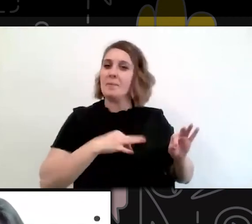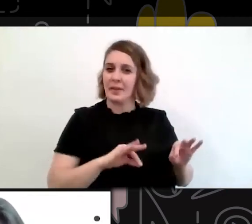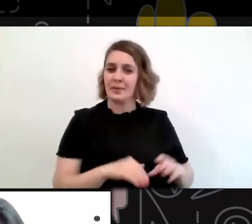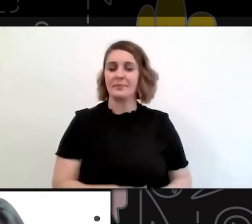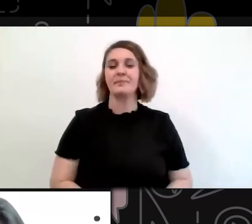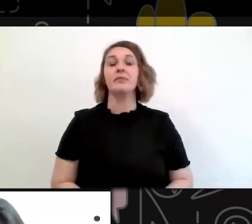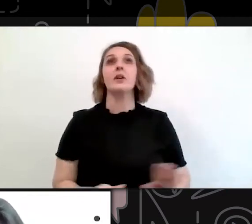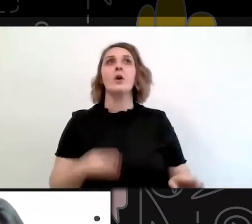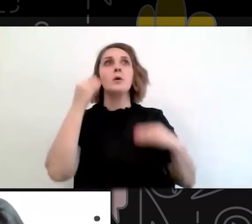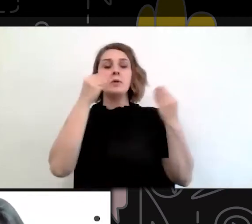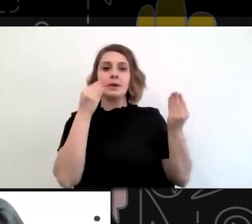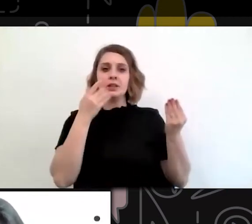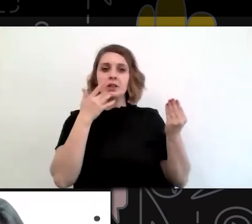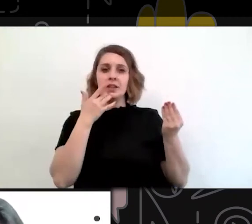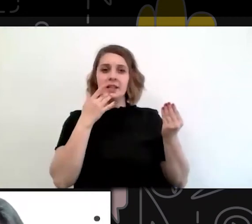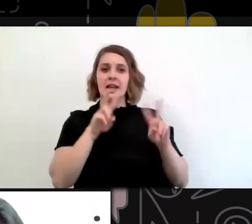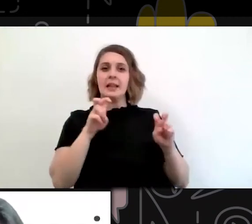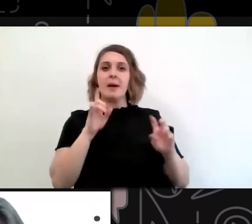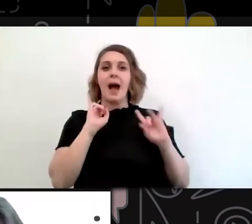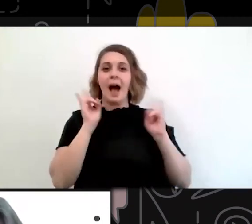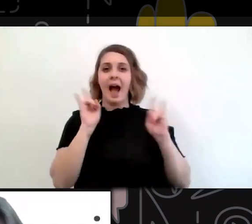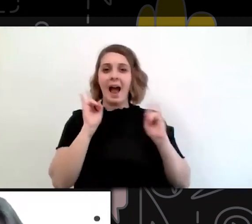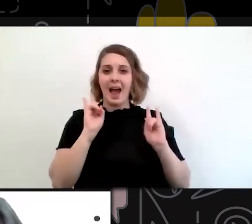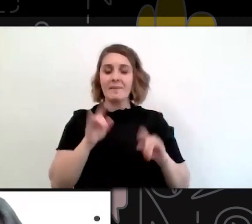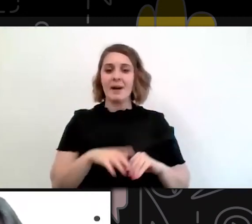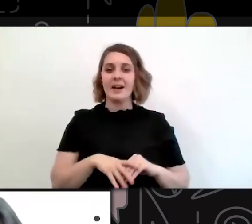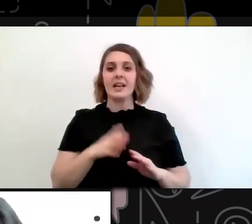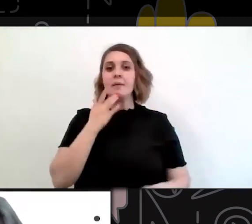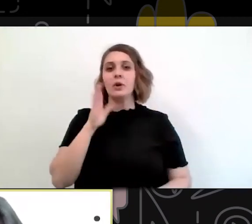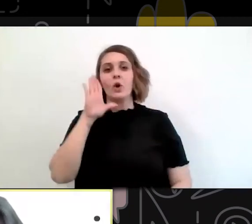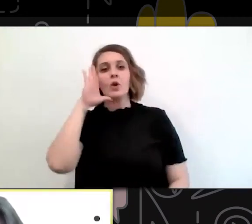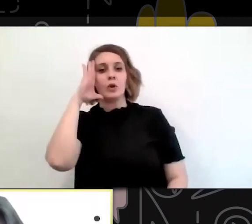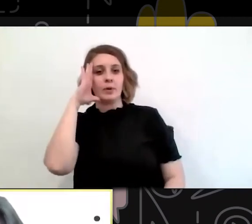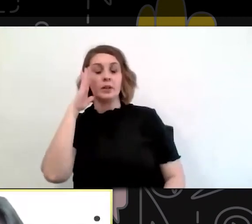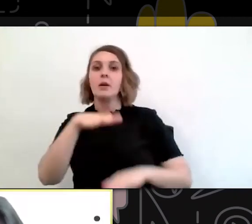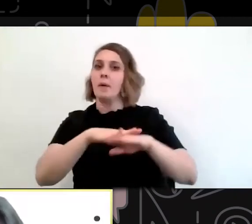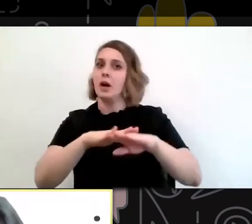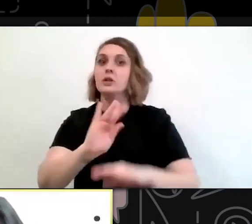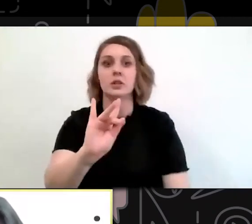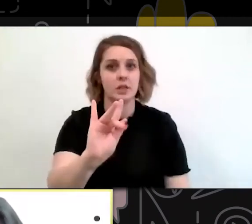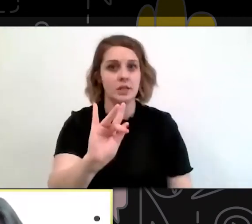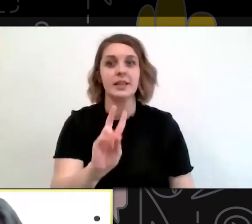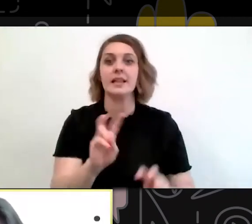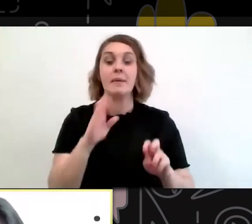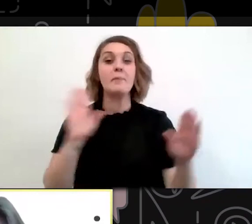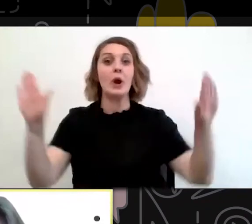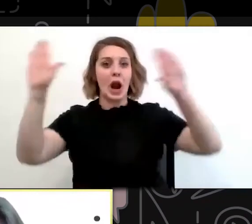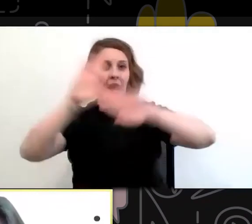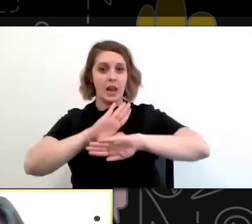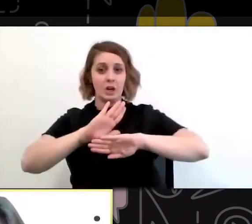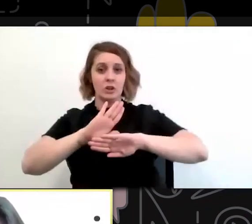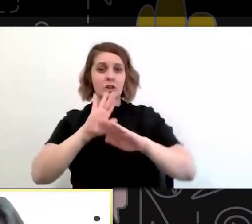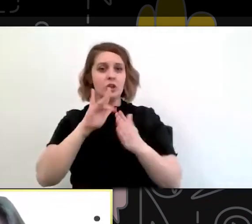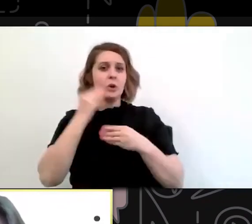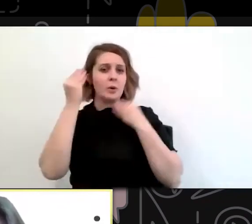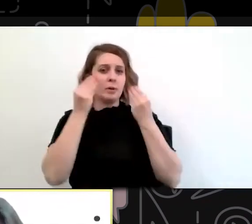me lo parece, es el tema de las alarmas. Estás durmiendo. Sí, es fundamental, sobre todo para la noche, que a mí siempre me ha parecido